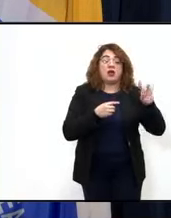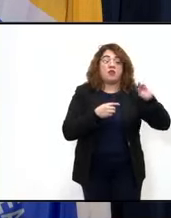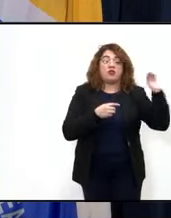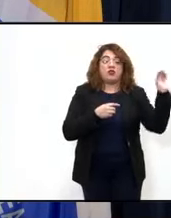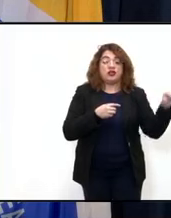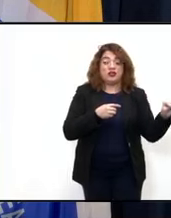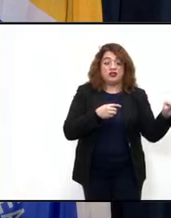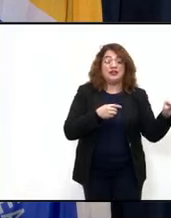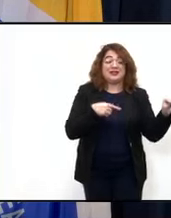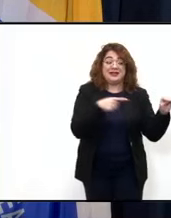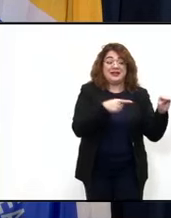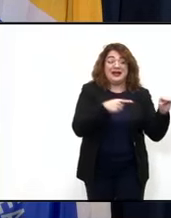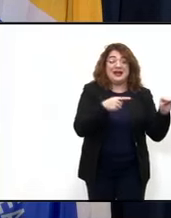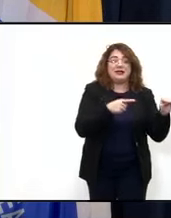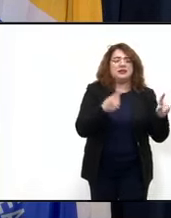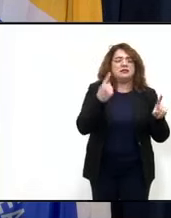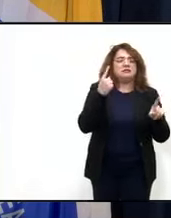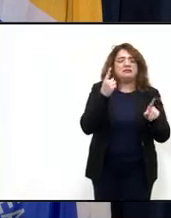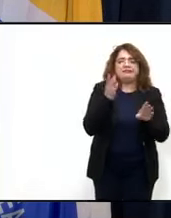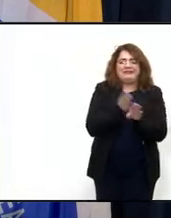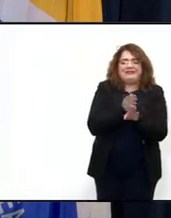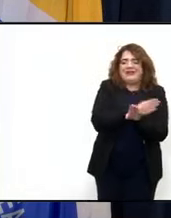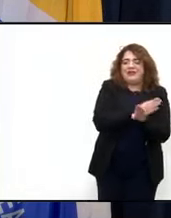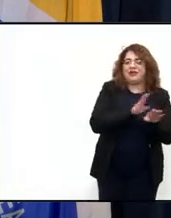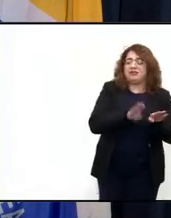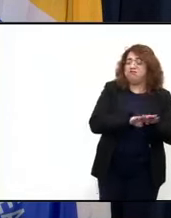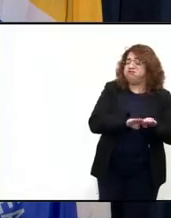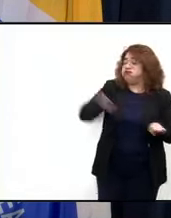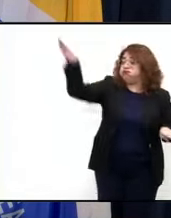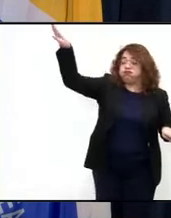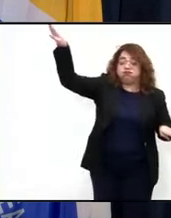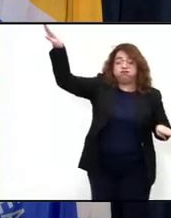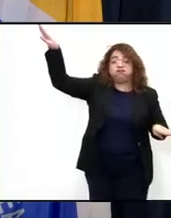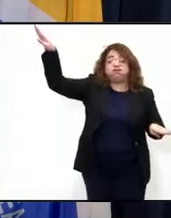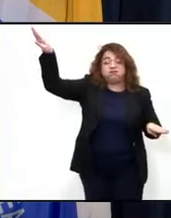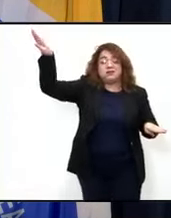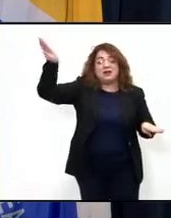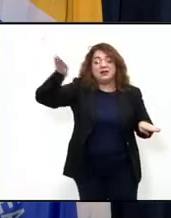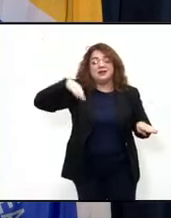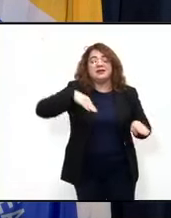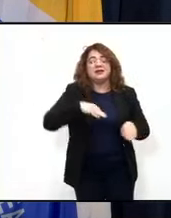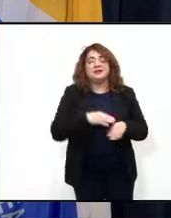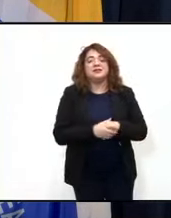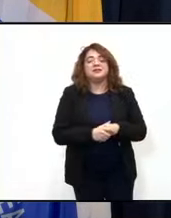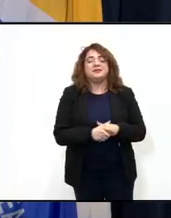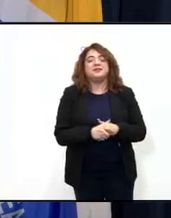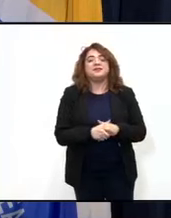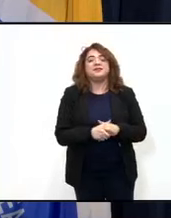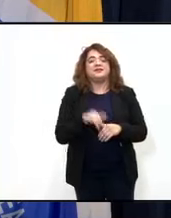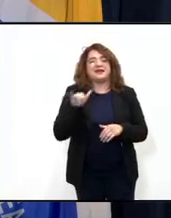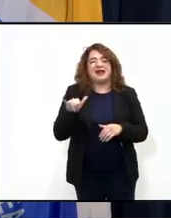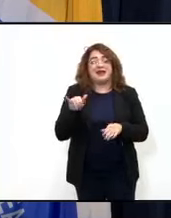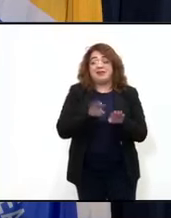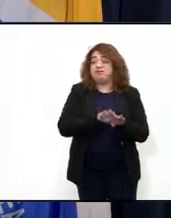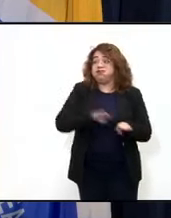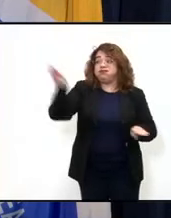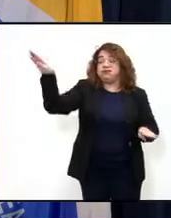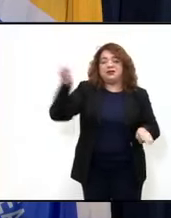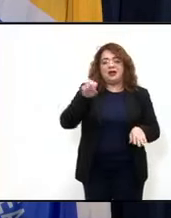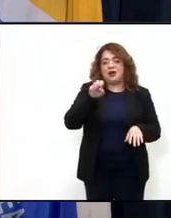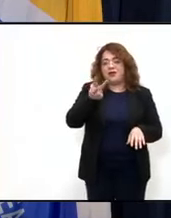antes de que comenzara lo que vimos una subida drástica durante noviembre y